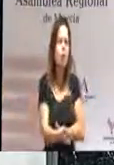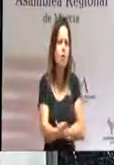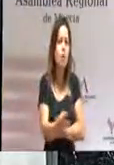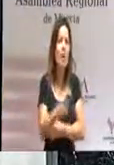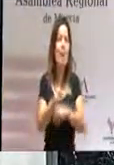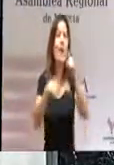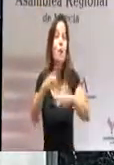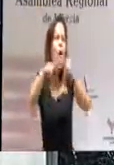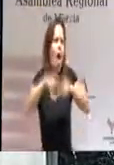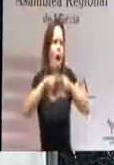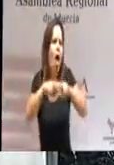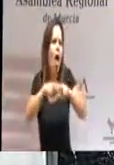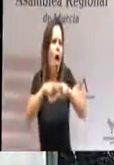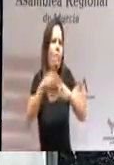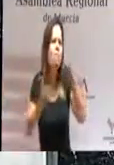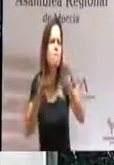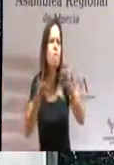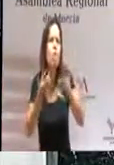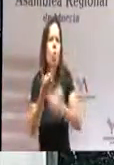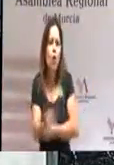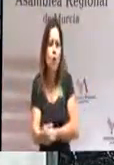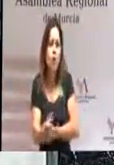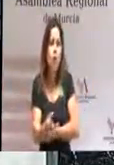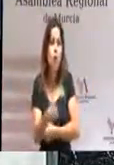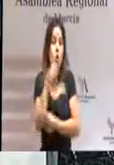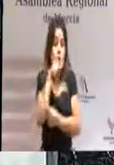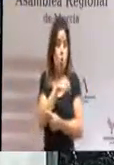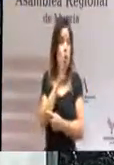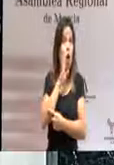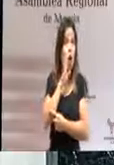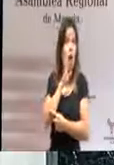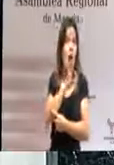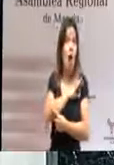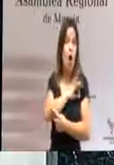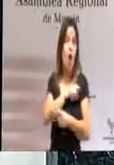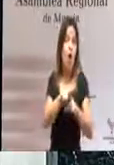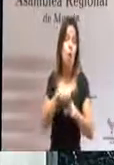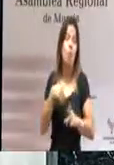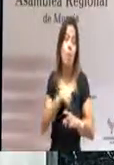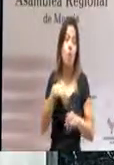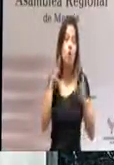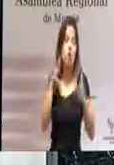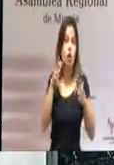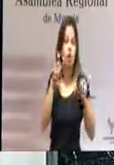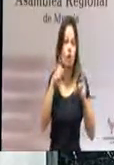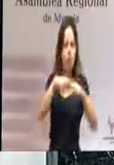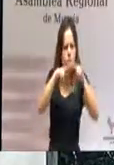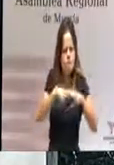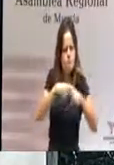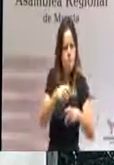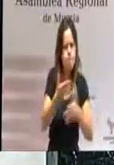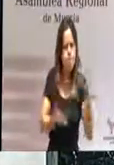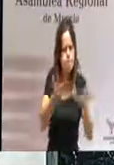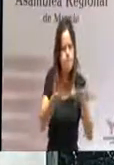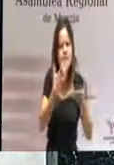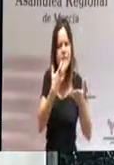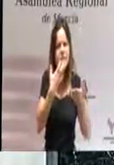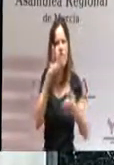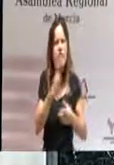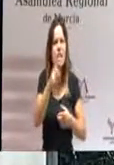evaluado? ¿Cuántos usted, como consejero de evaluación de educación, evaluó para ver la eficacia de estos